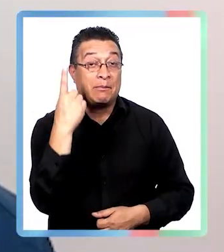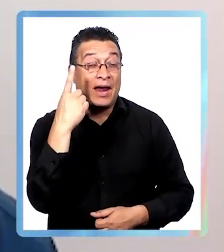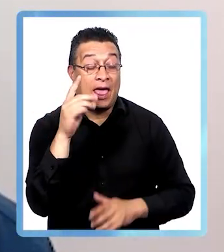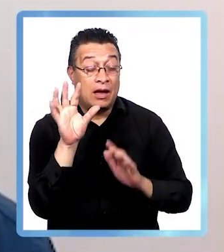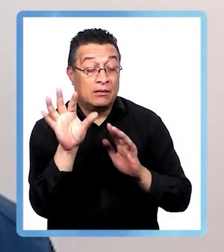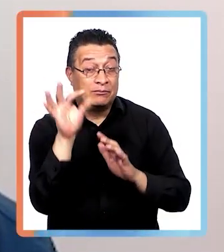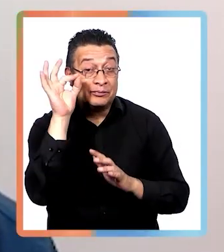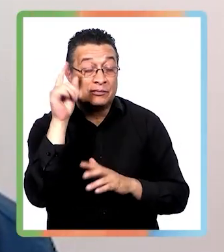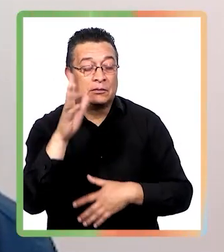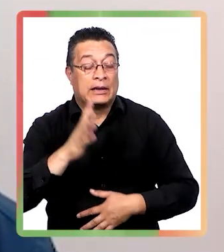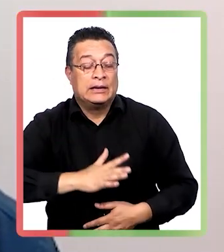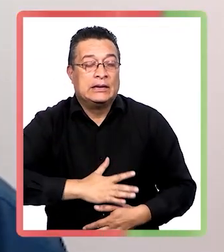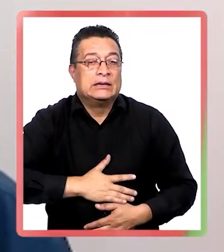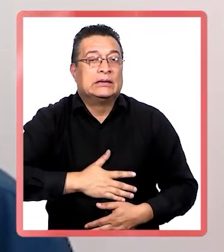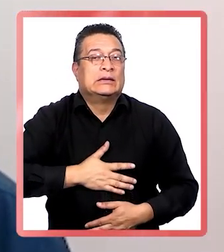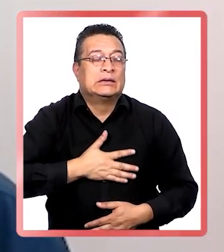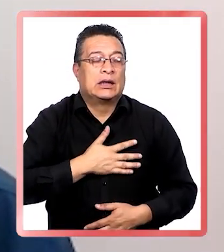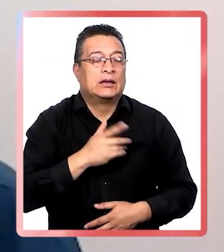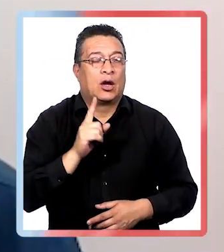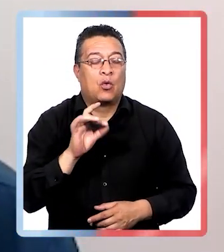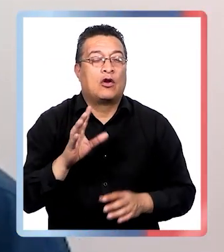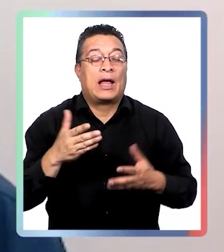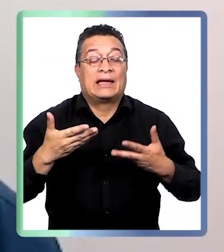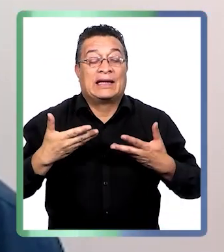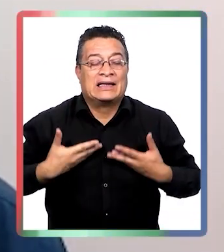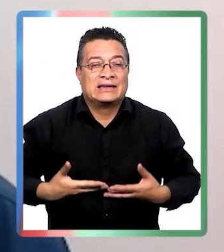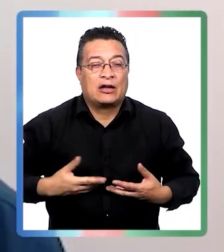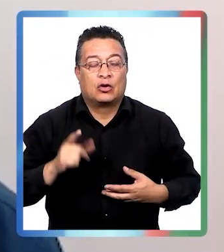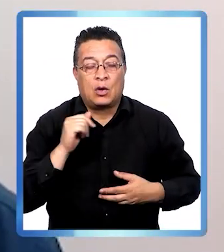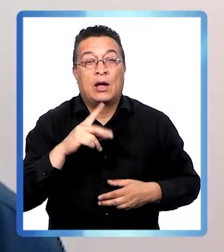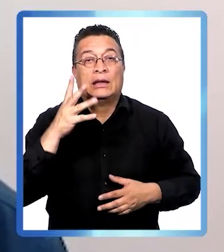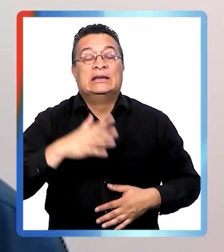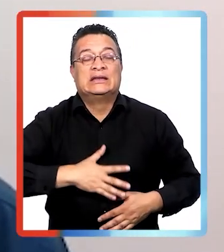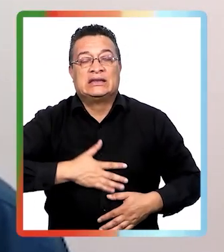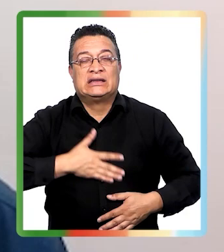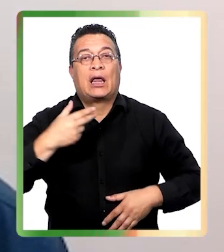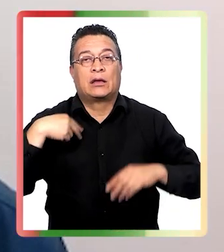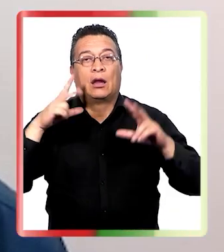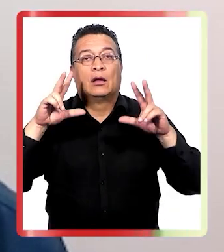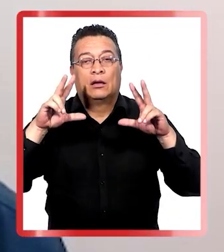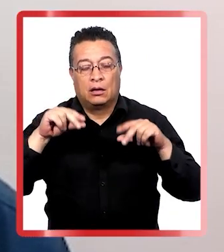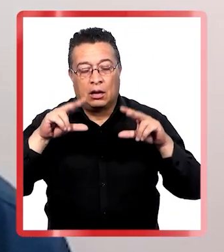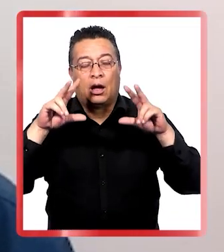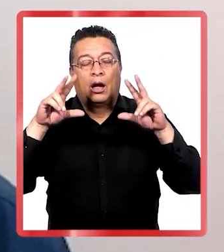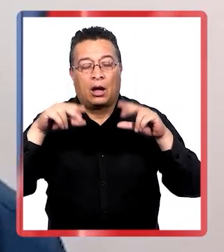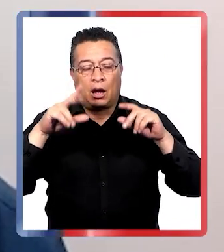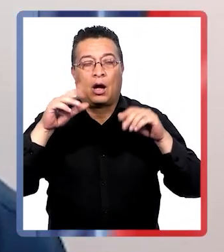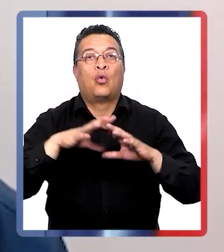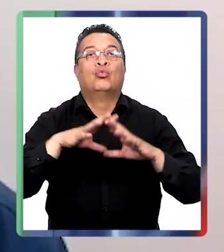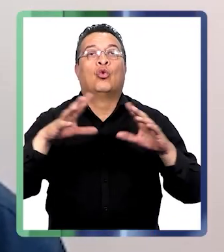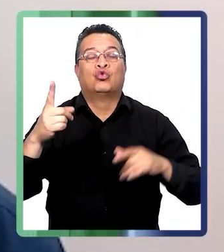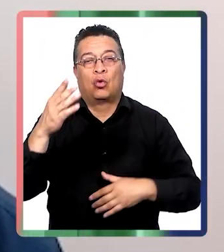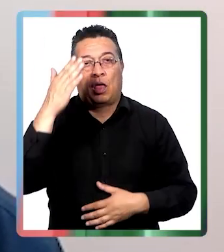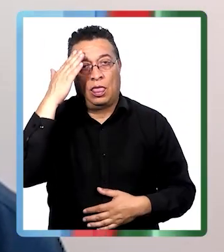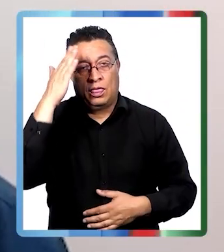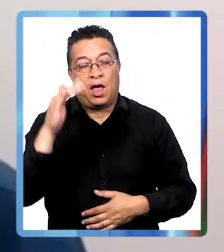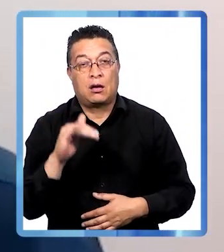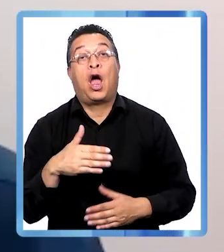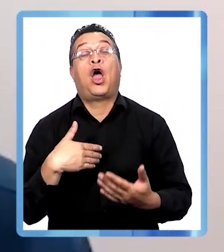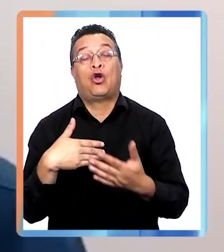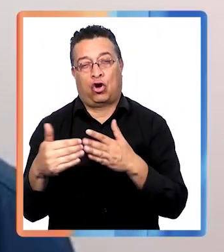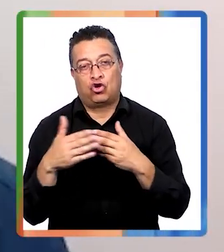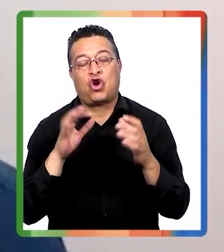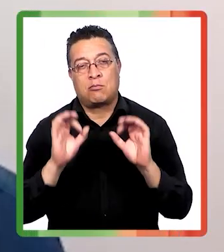La primera señal es la percepción, más que el cansancio, me gusta la percepción de somnolencia excesiva durante el día.